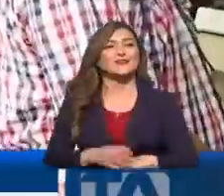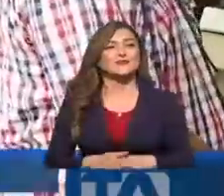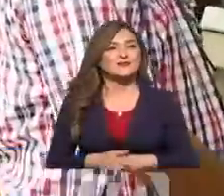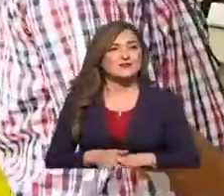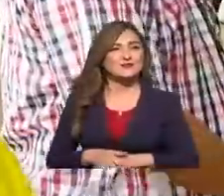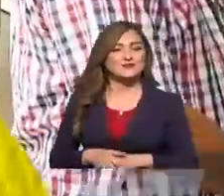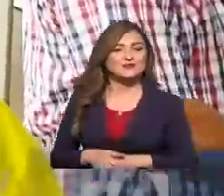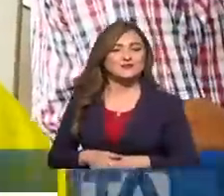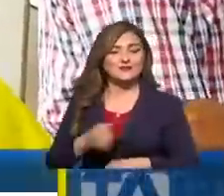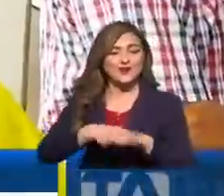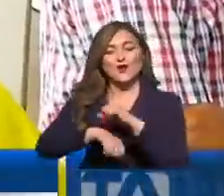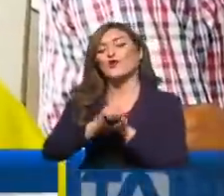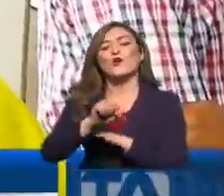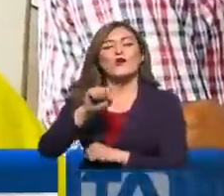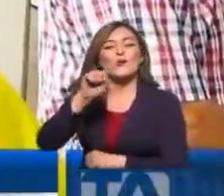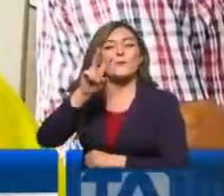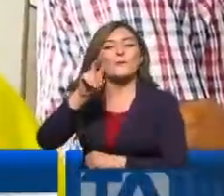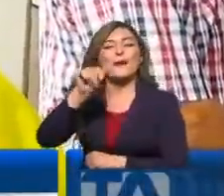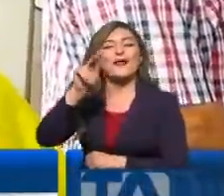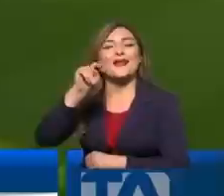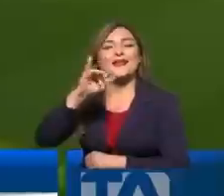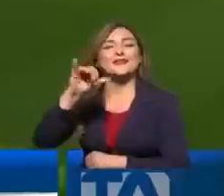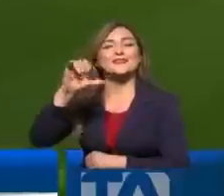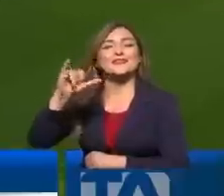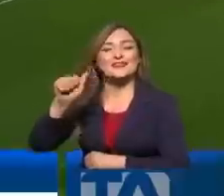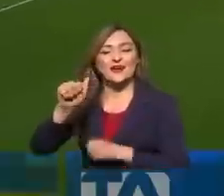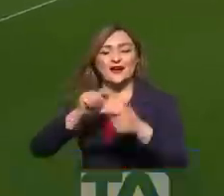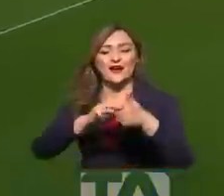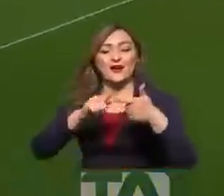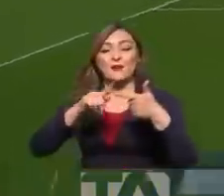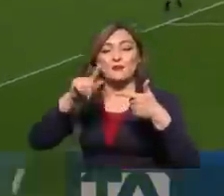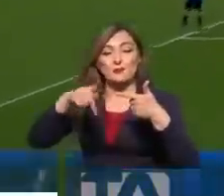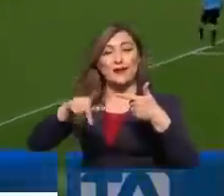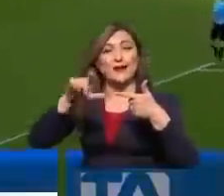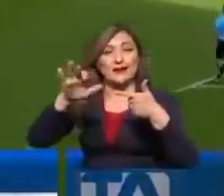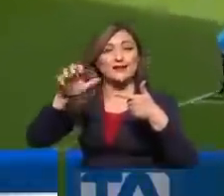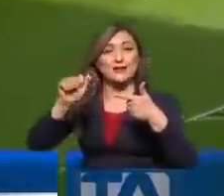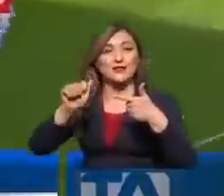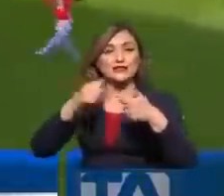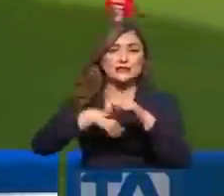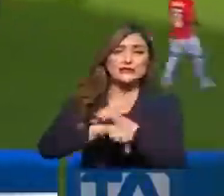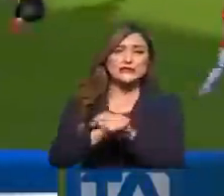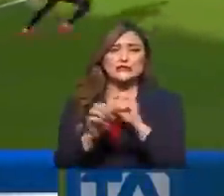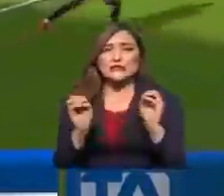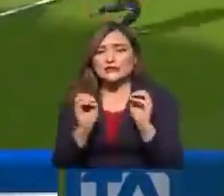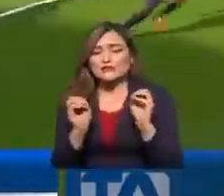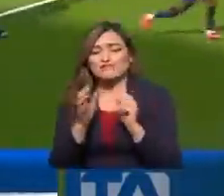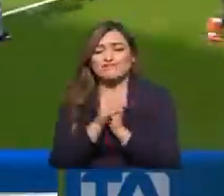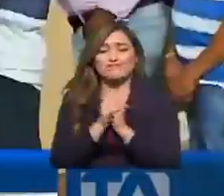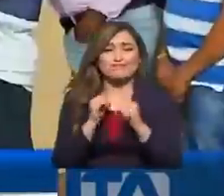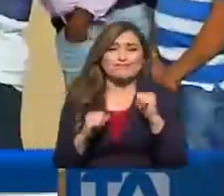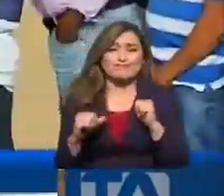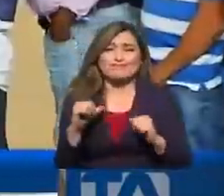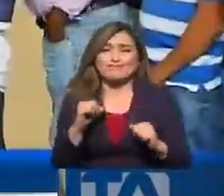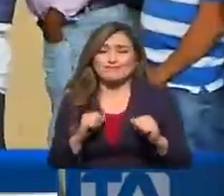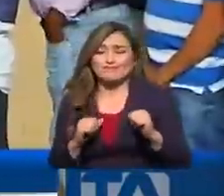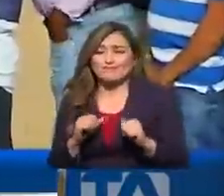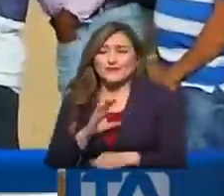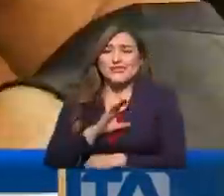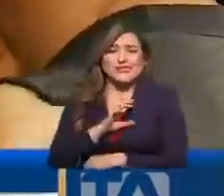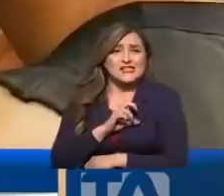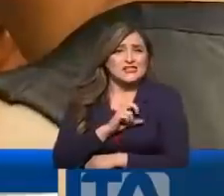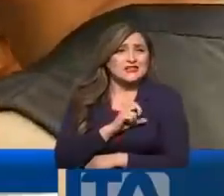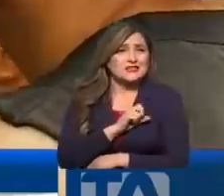de Valencia y de Plata. Pero cuando los minutos pasaban y el marcador no cambiaba, comenzó el sufrimiento. Manos en la